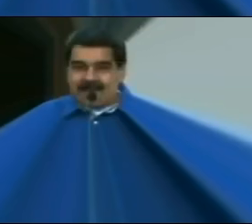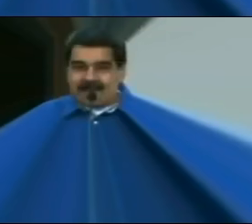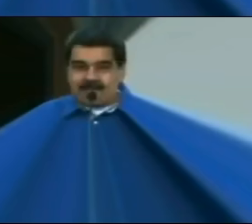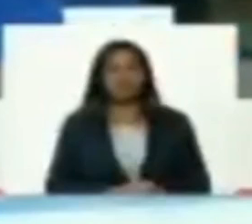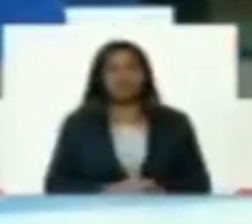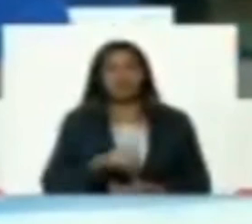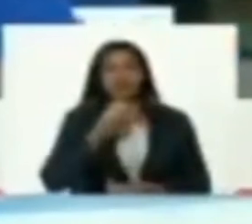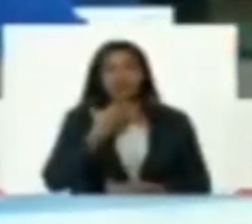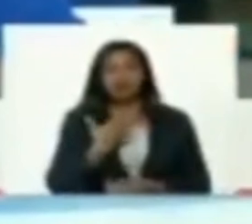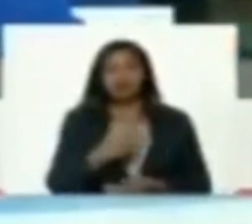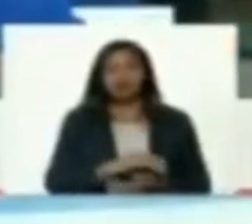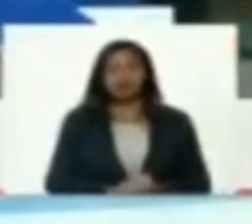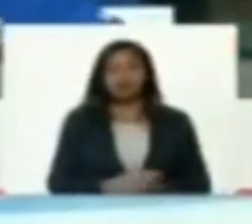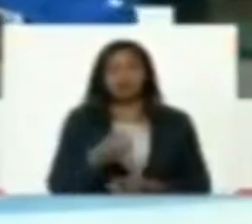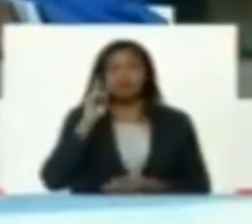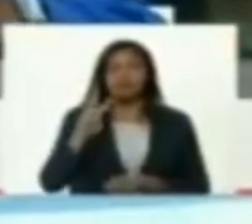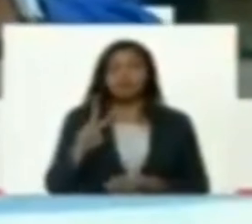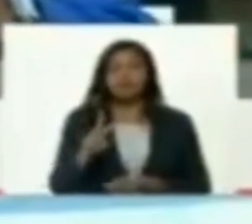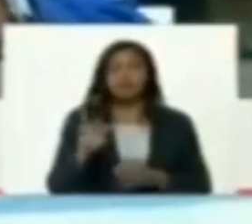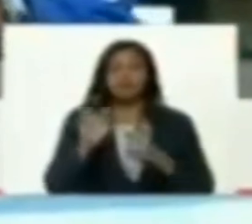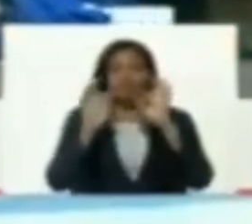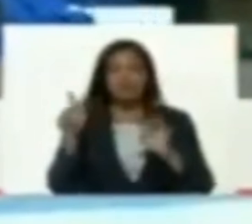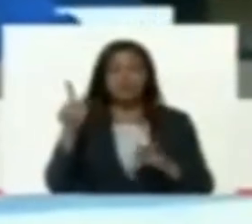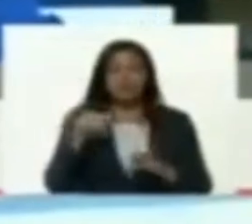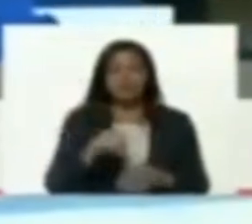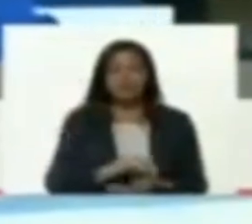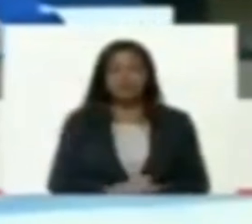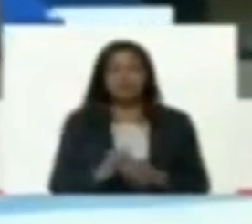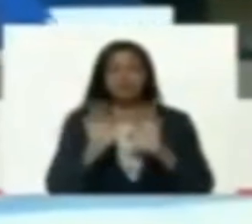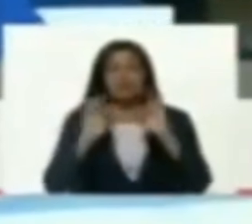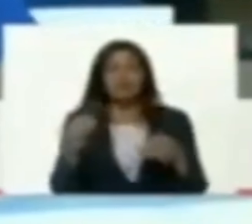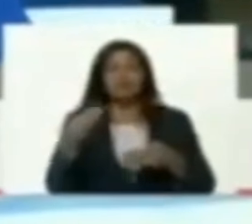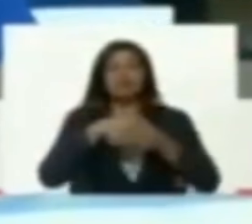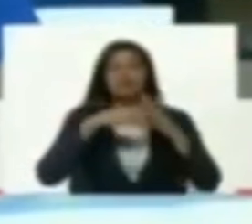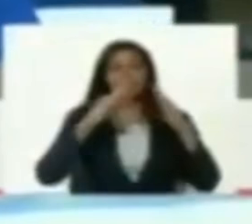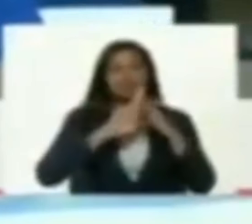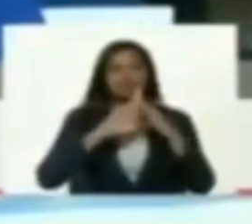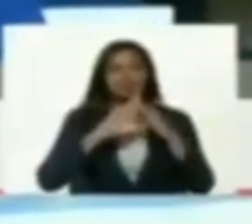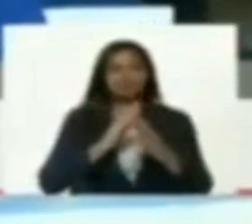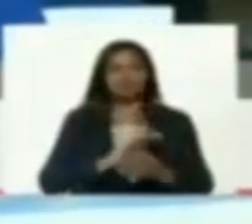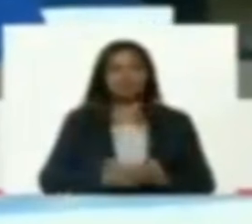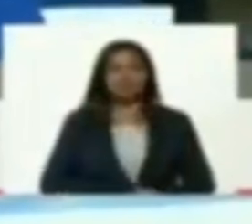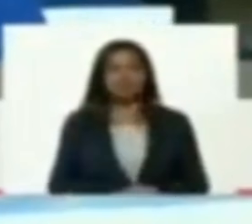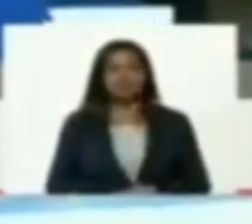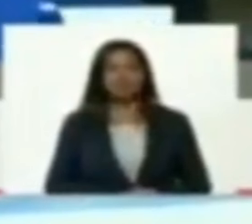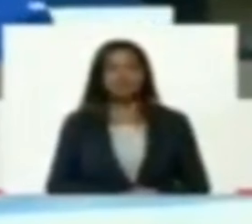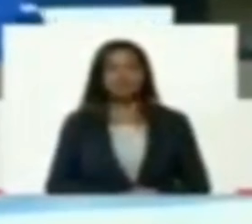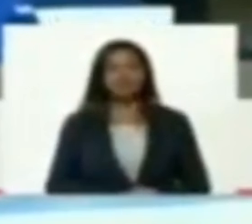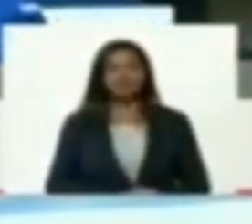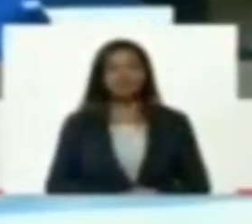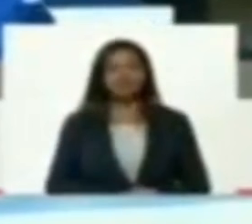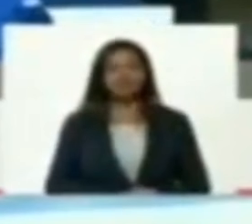¿Ah? Bueno. Esos son estragos de la cuarentena.